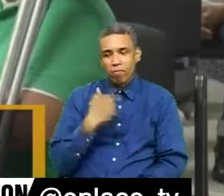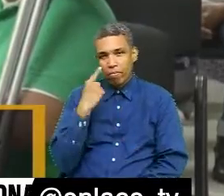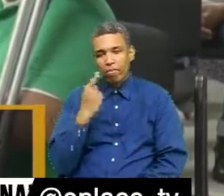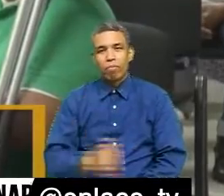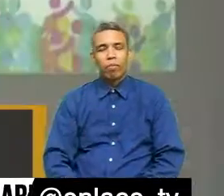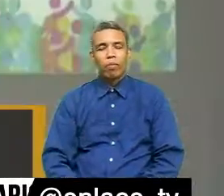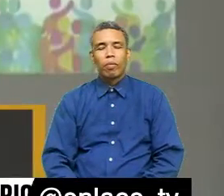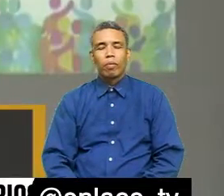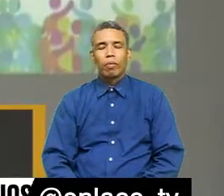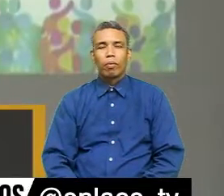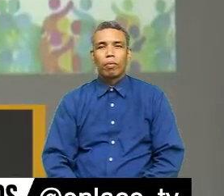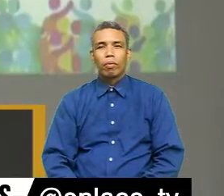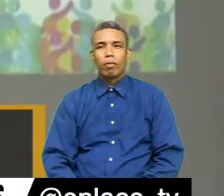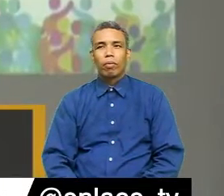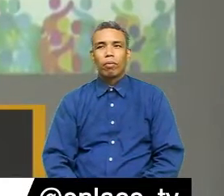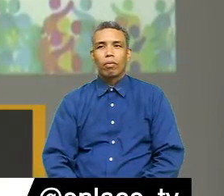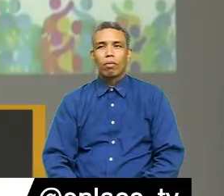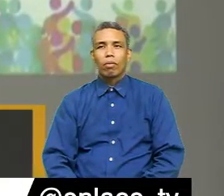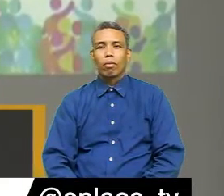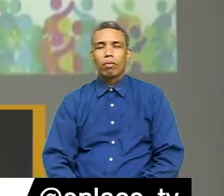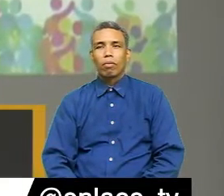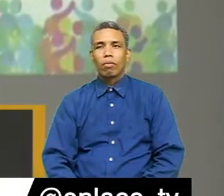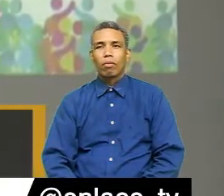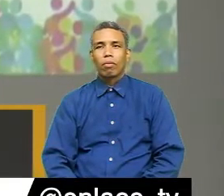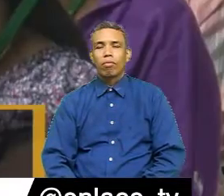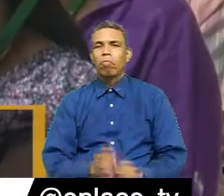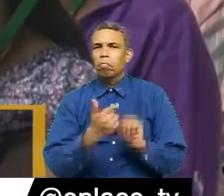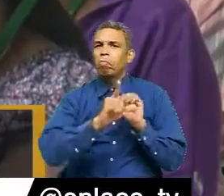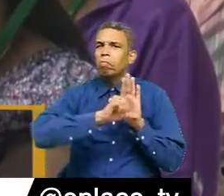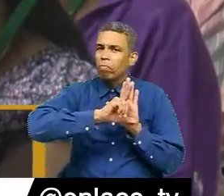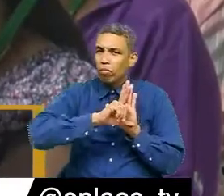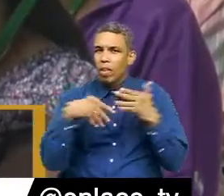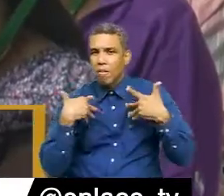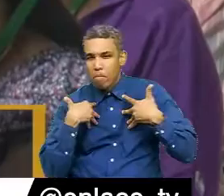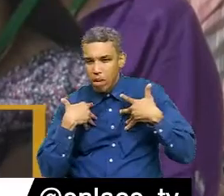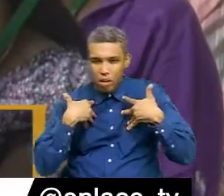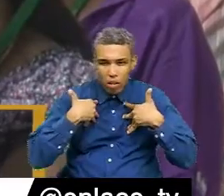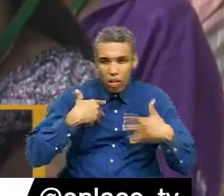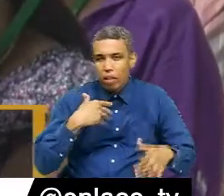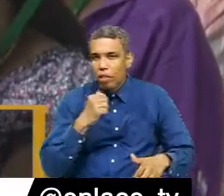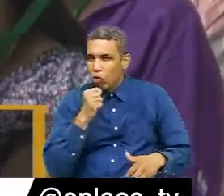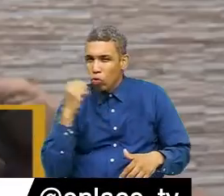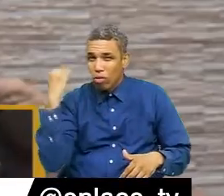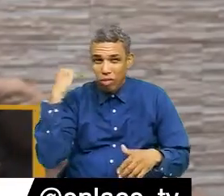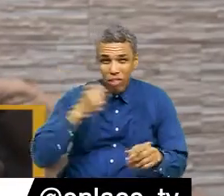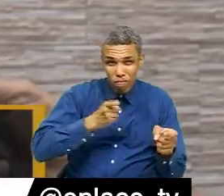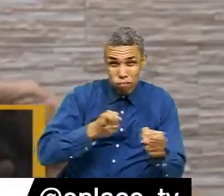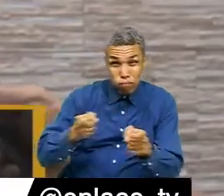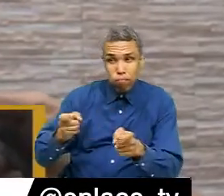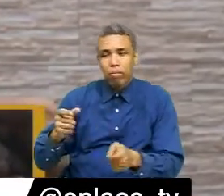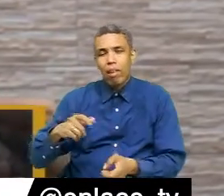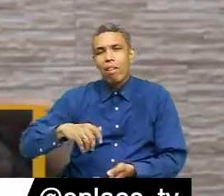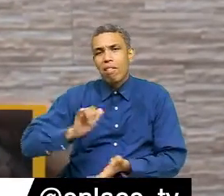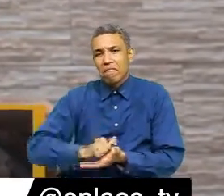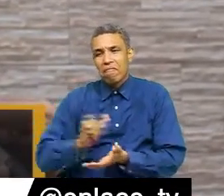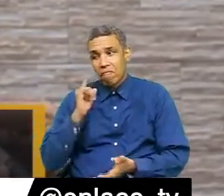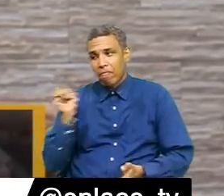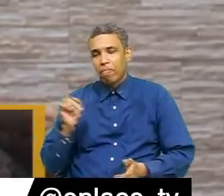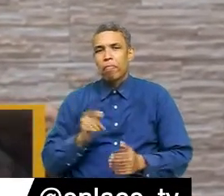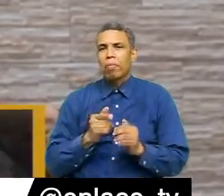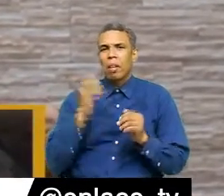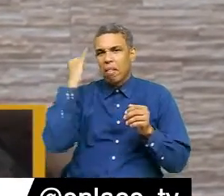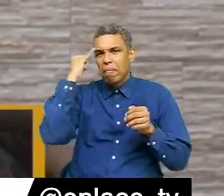Bermeja, donde sesionó la Comisión de Seguimiento a la Ley de Víctimas, jornada desarrollada en el auditorio de la Biblioteca Alejandro Galvis Galvis. El Magdalena Medio, pues, ha sido